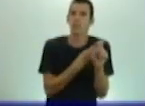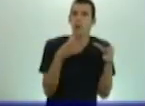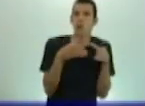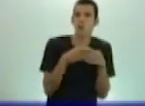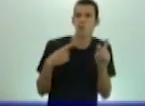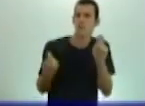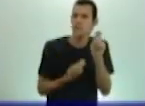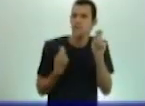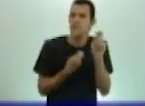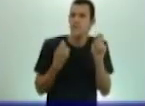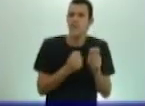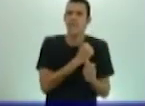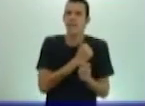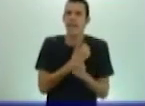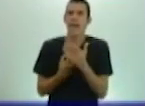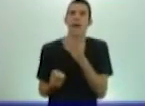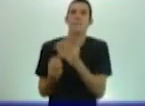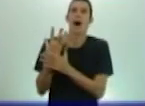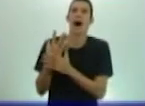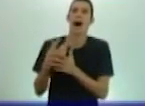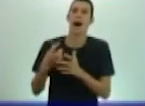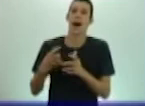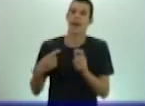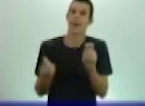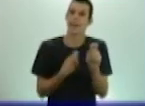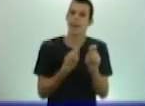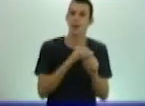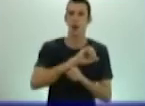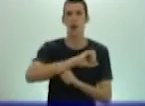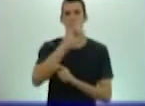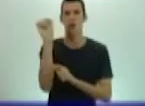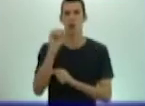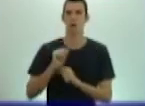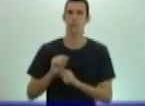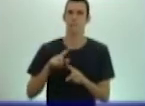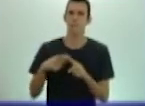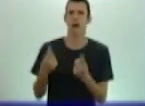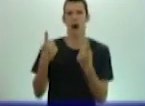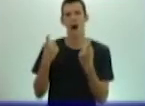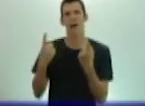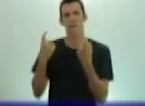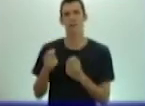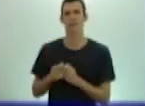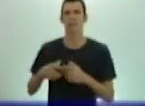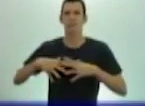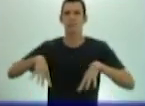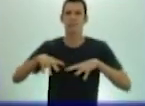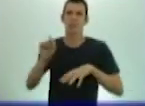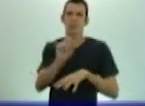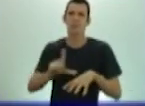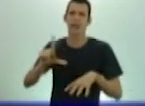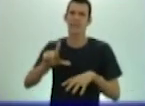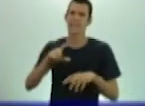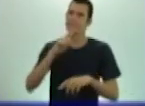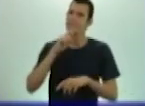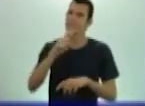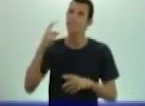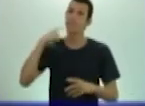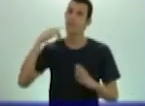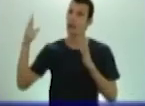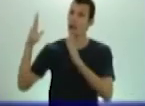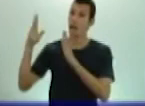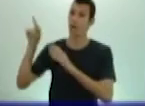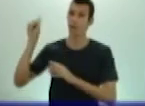cuando completen ese cuadro todas las consecuencias que trajo para la economía, incluso para la situación social de Rusia. Por tanto, también hubo una